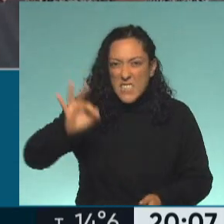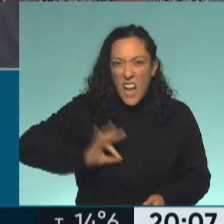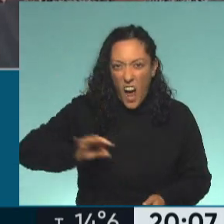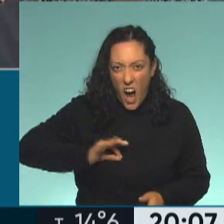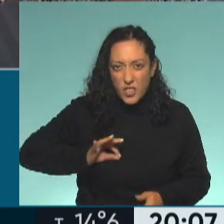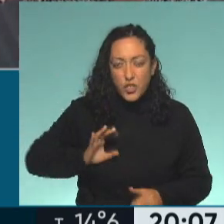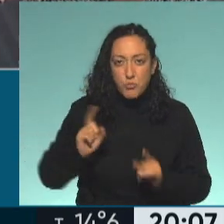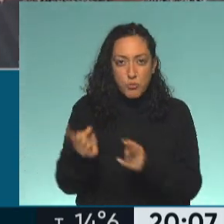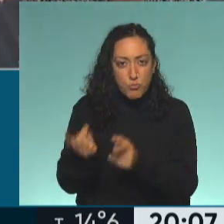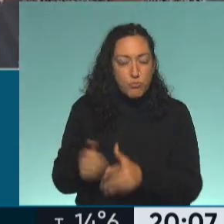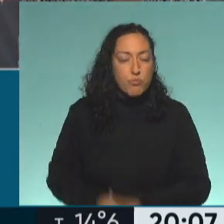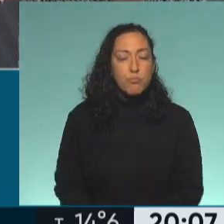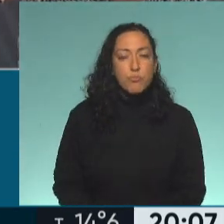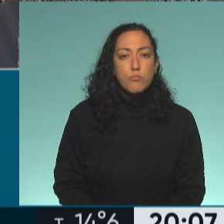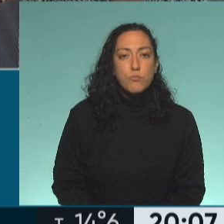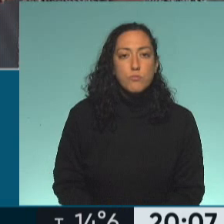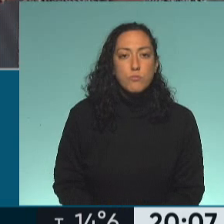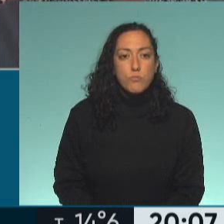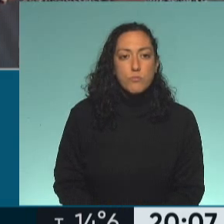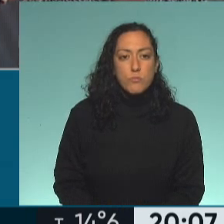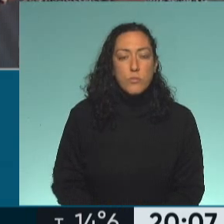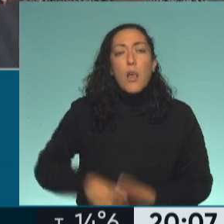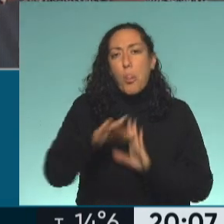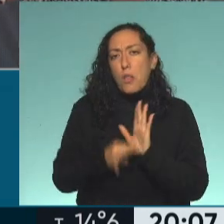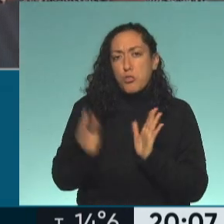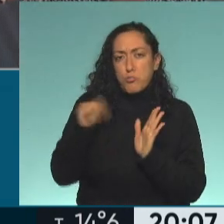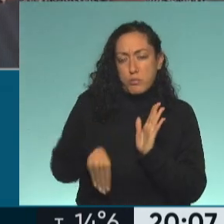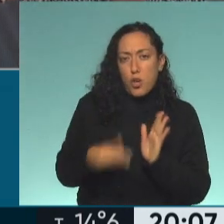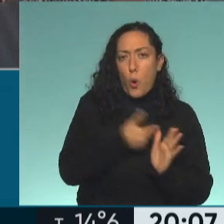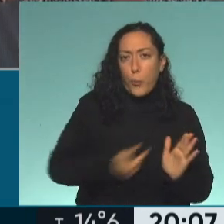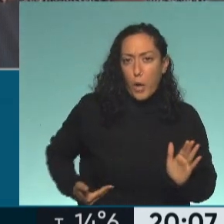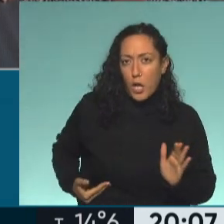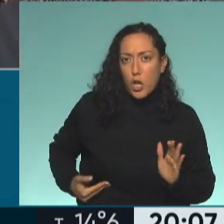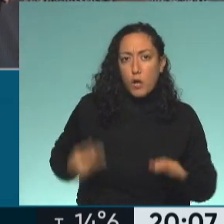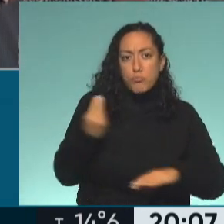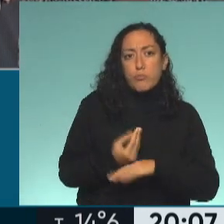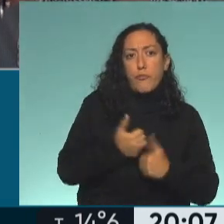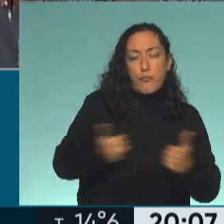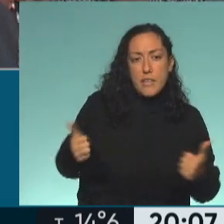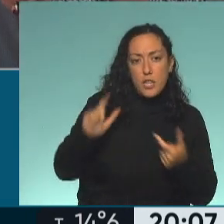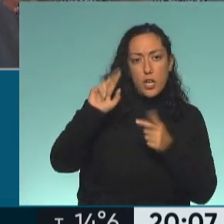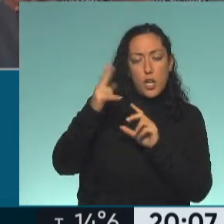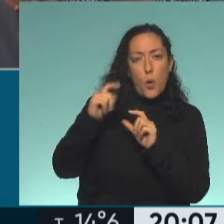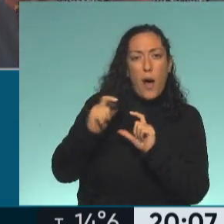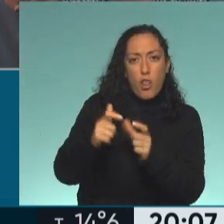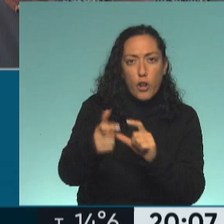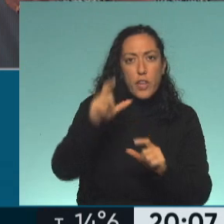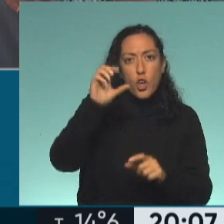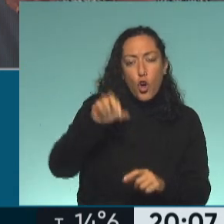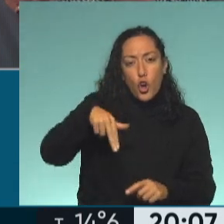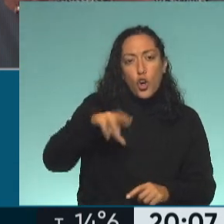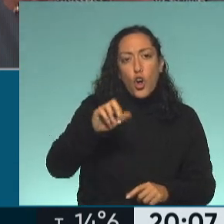en Misiones. Bueno, hay varios datos más. El oficialismo está representado por el Frente Renovador de la Concordia, que propuso a